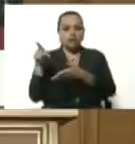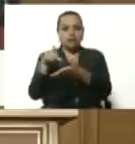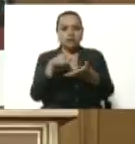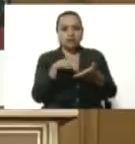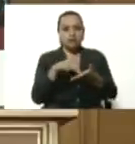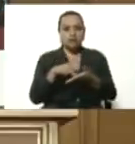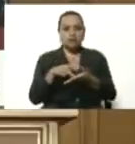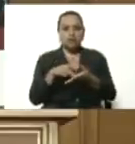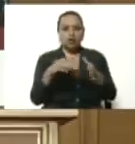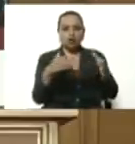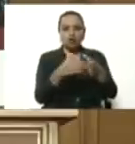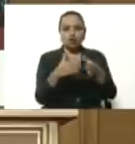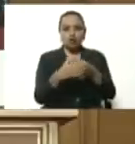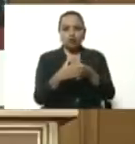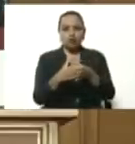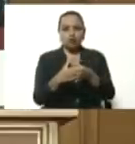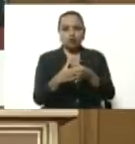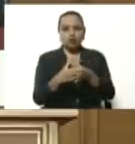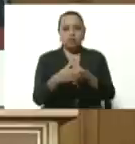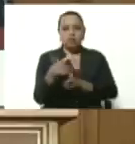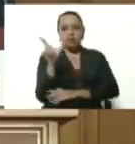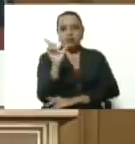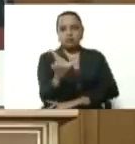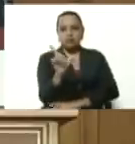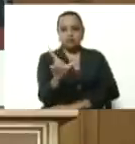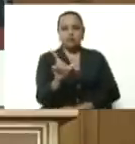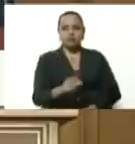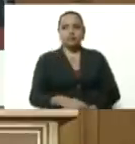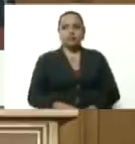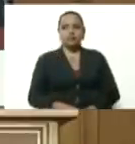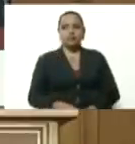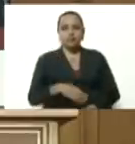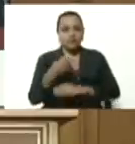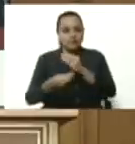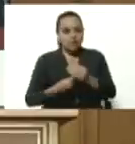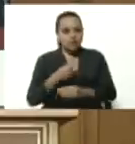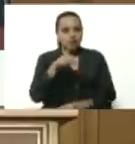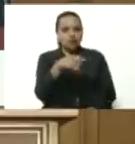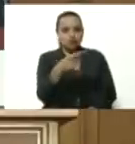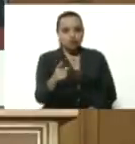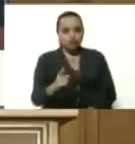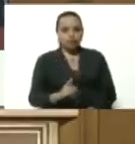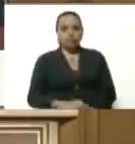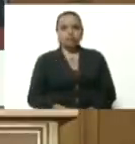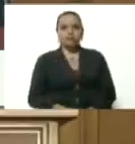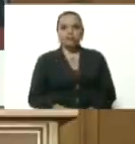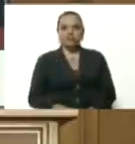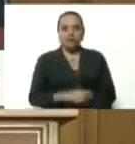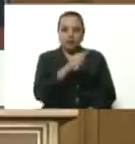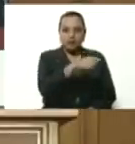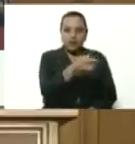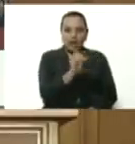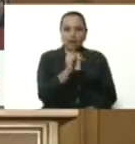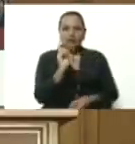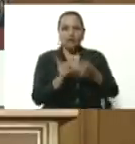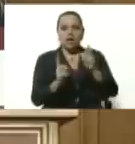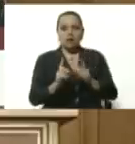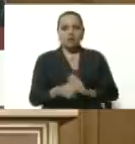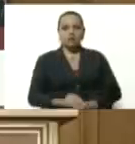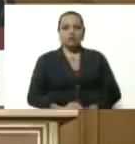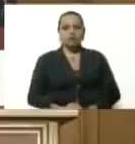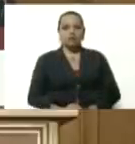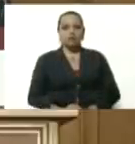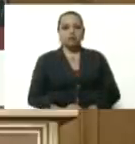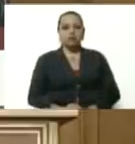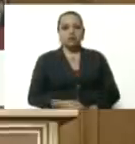la fracción parlamentaria del Partido Socialista Unido de Venezuela y se hizo, o no se hizo. Aquí están algunos parlamentarios que van allá, aquí está el jefe del